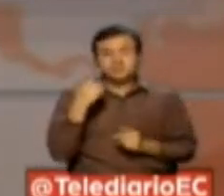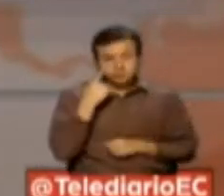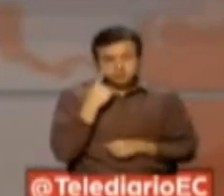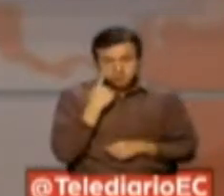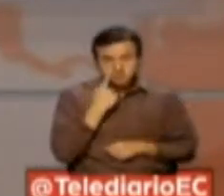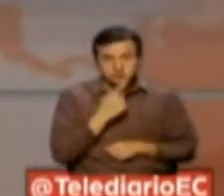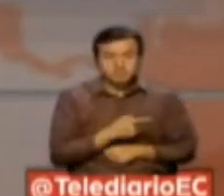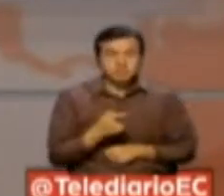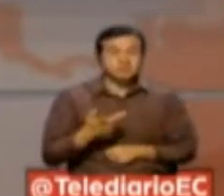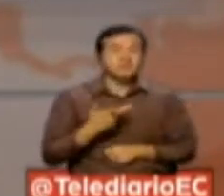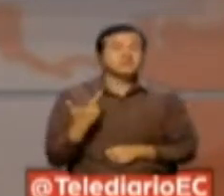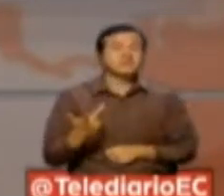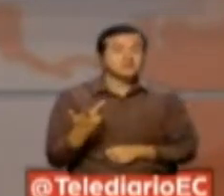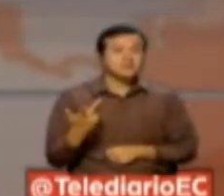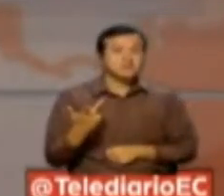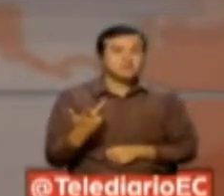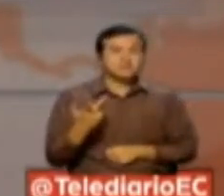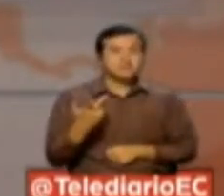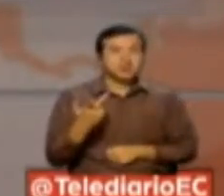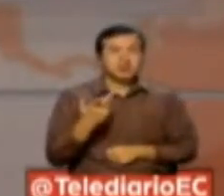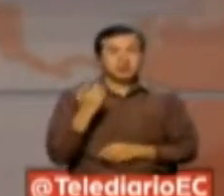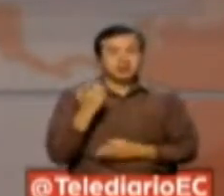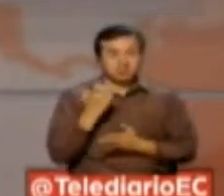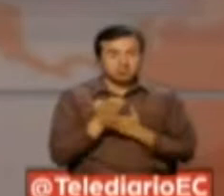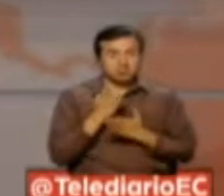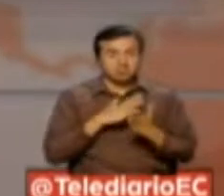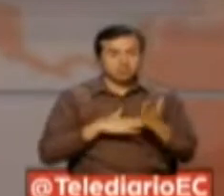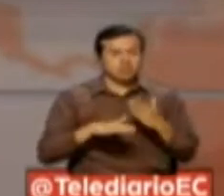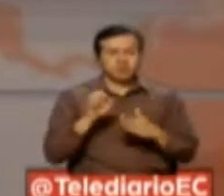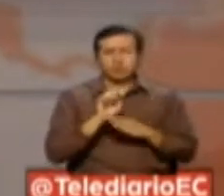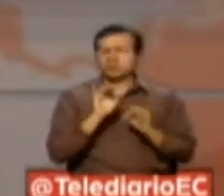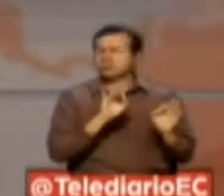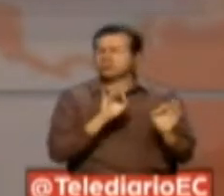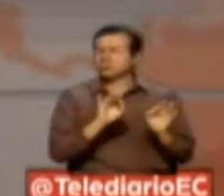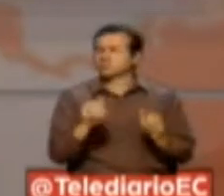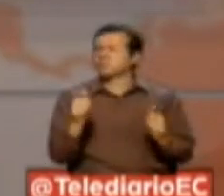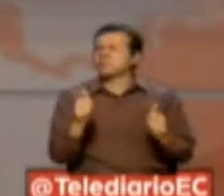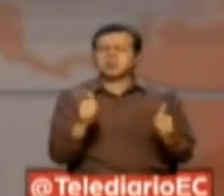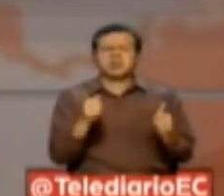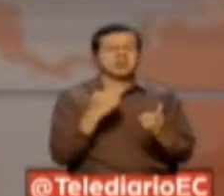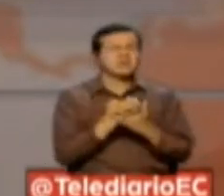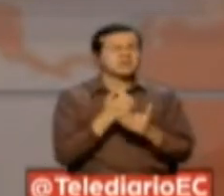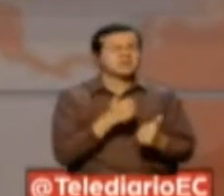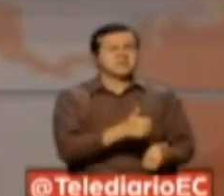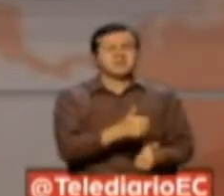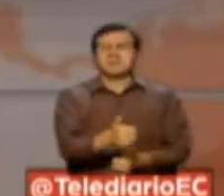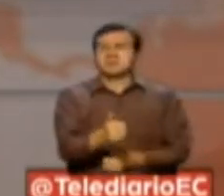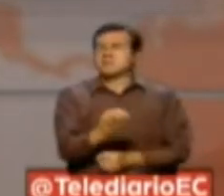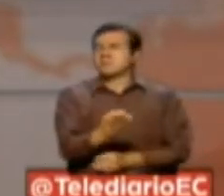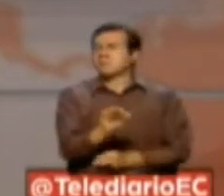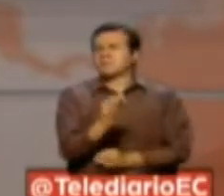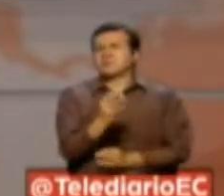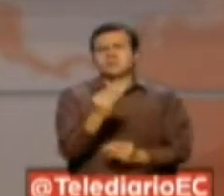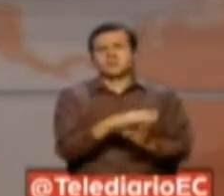de dar la impresión de que la economía estaba pujante la economía estaba